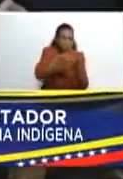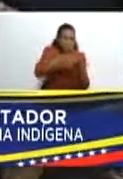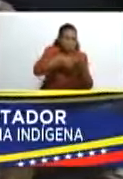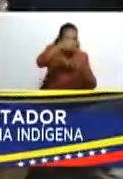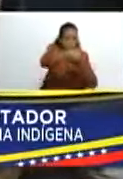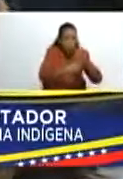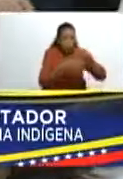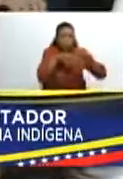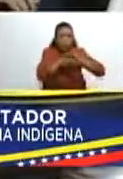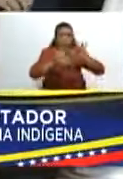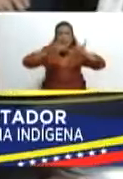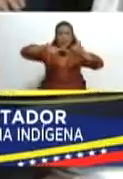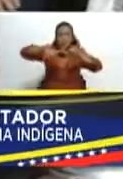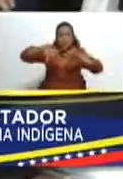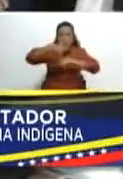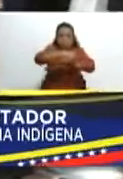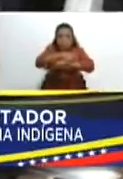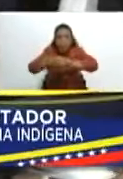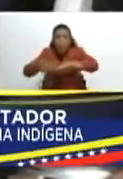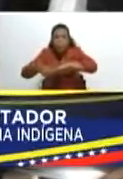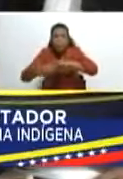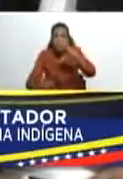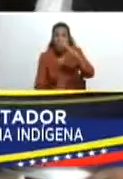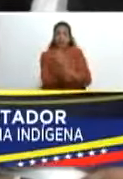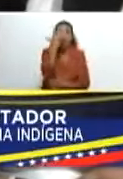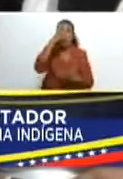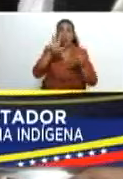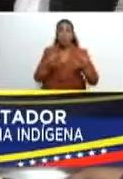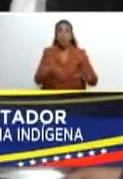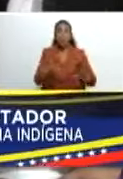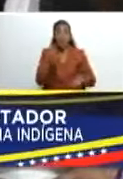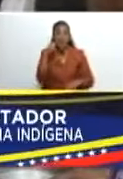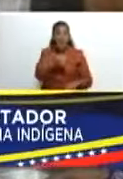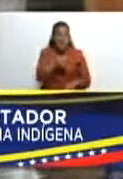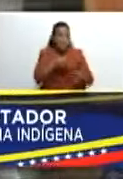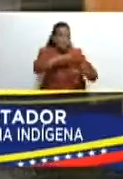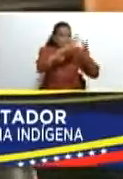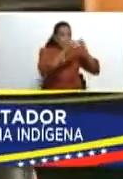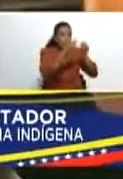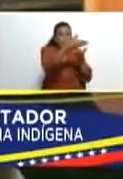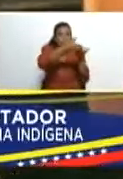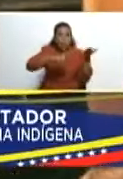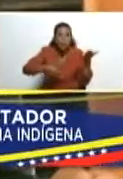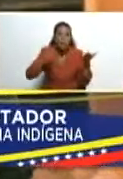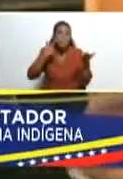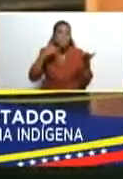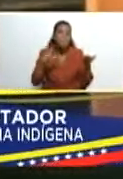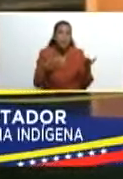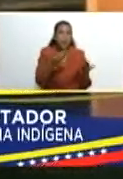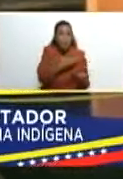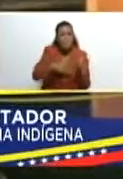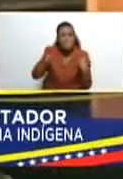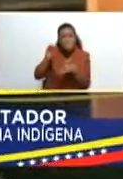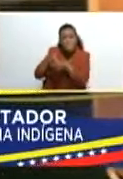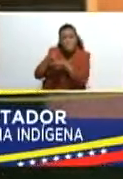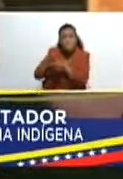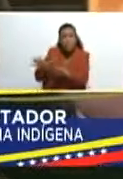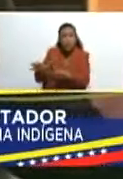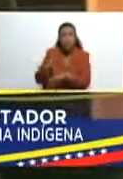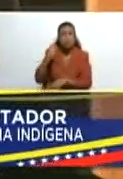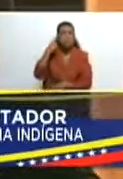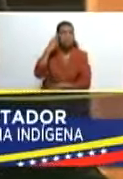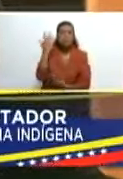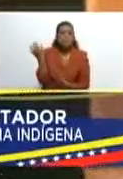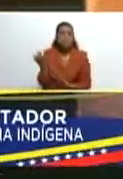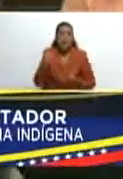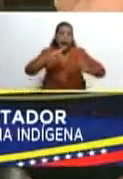la construcción de la venezolanidad. Yo diría que esa es la síntesis. Pero quería, presidente, referirme